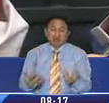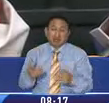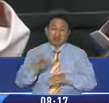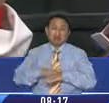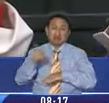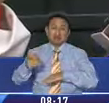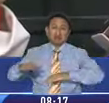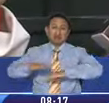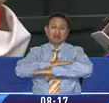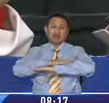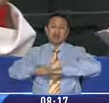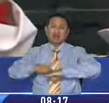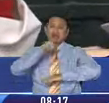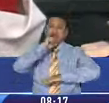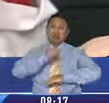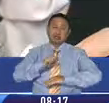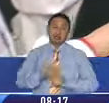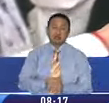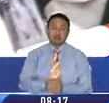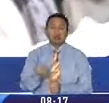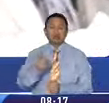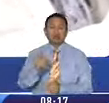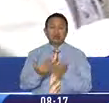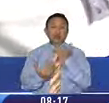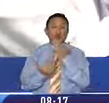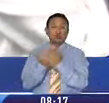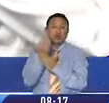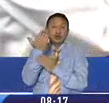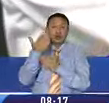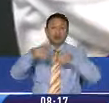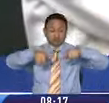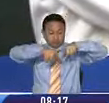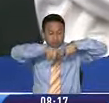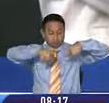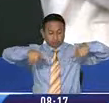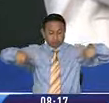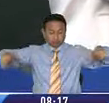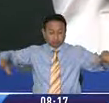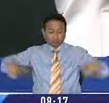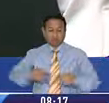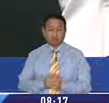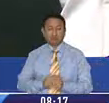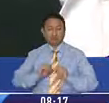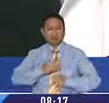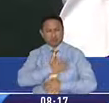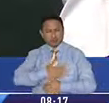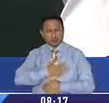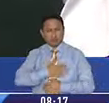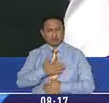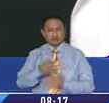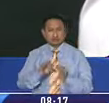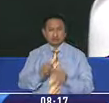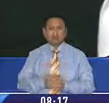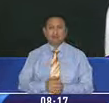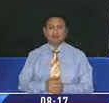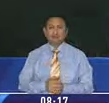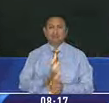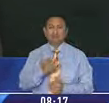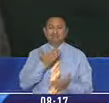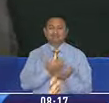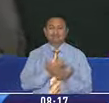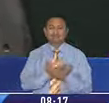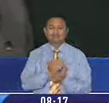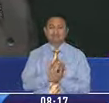ya está consumido. Entonces necesitamos de por favor que nos repongan el asfalto nuevo. Muchas